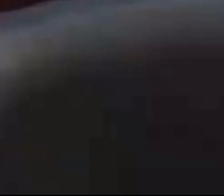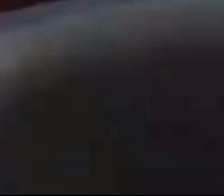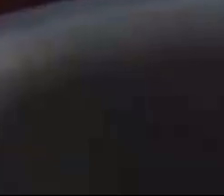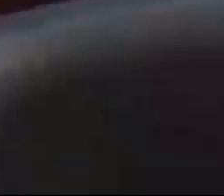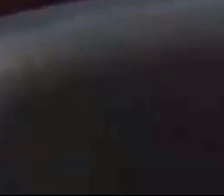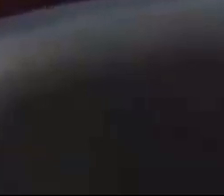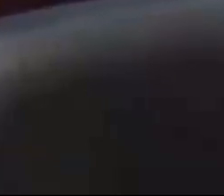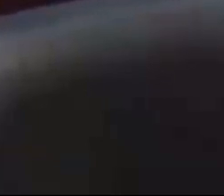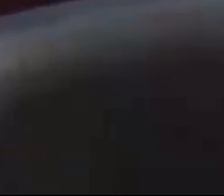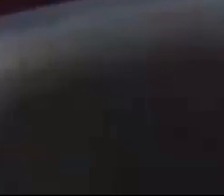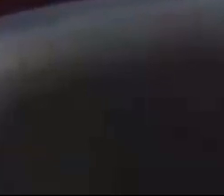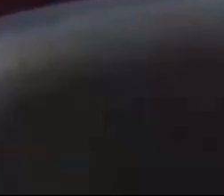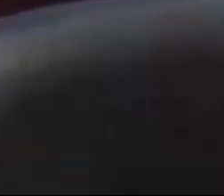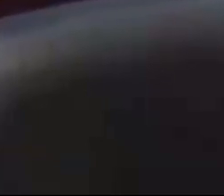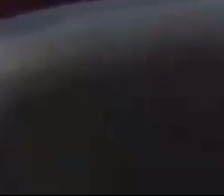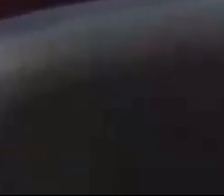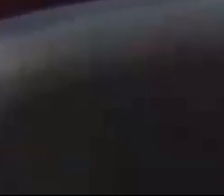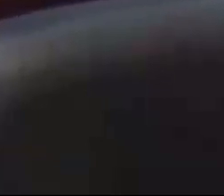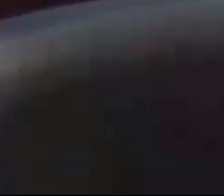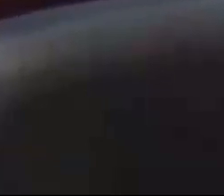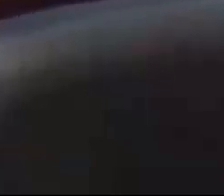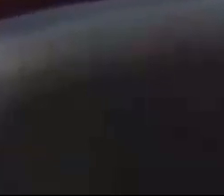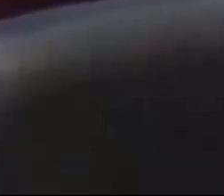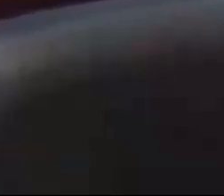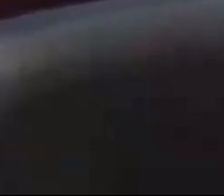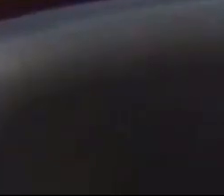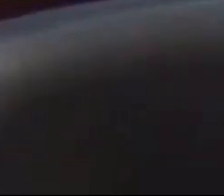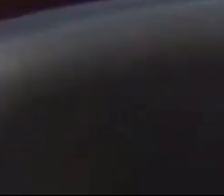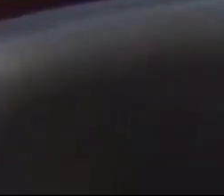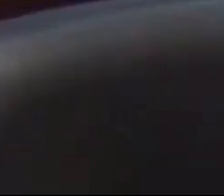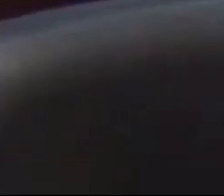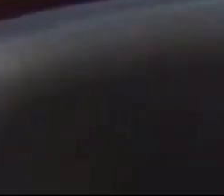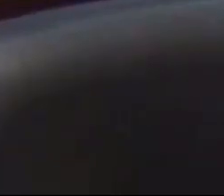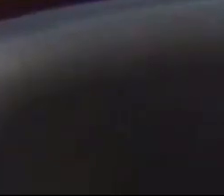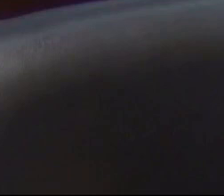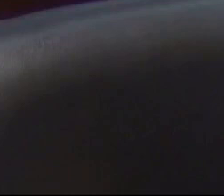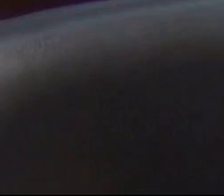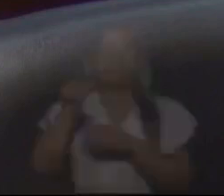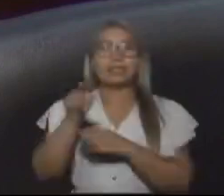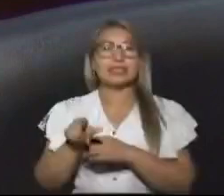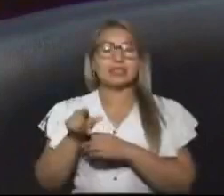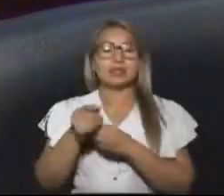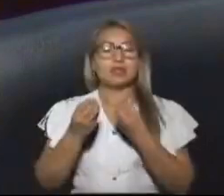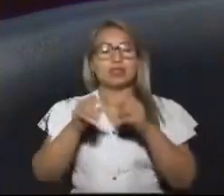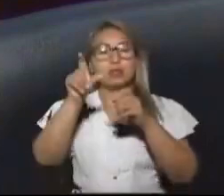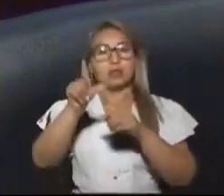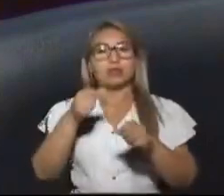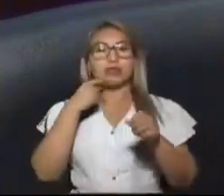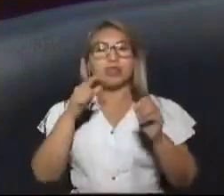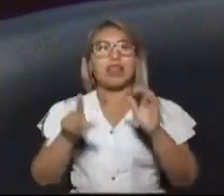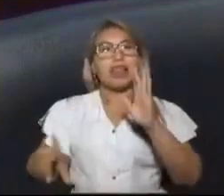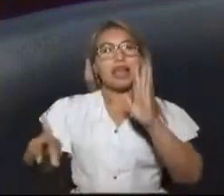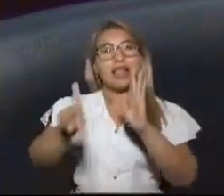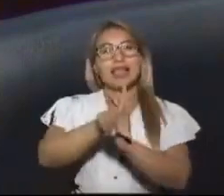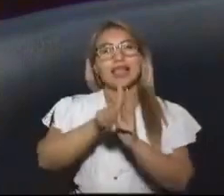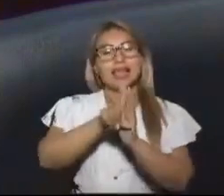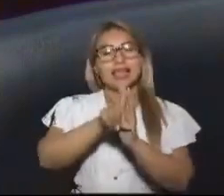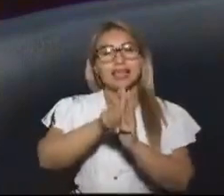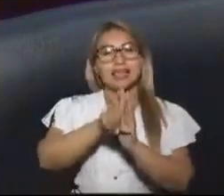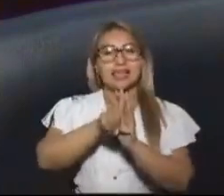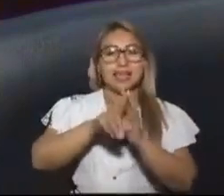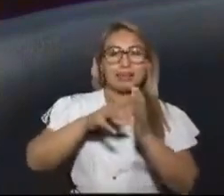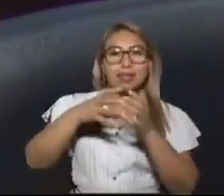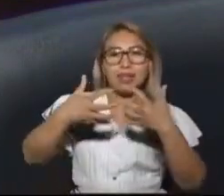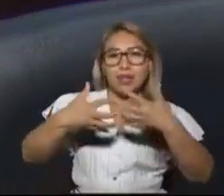pueblo panameño ha sido indiscutible de no al contrato de la ley minera Panamá.